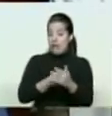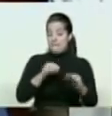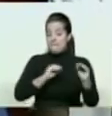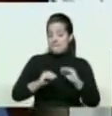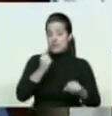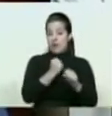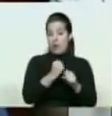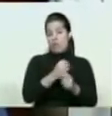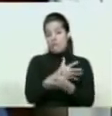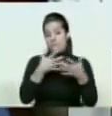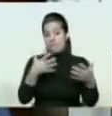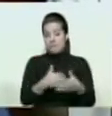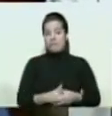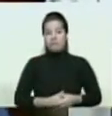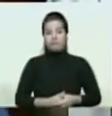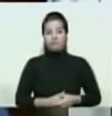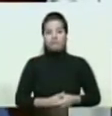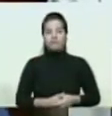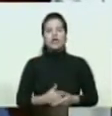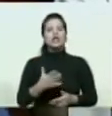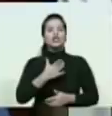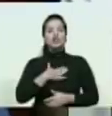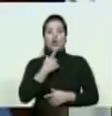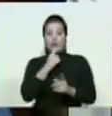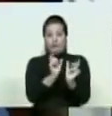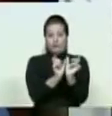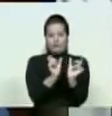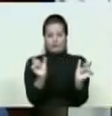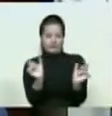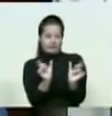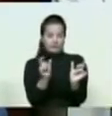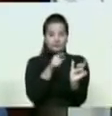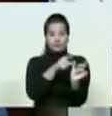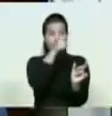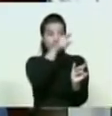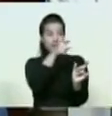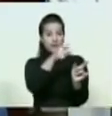palabras. El bloqueo criminal